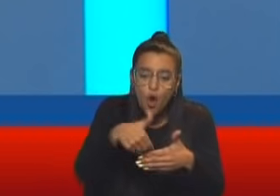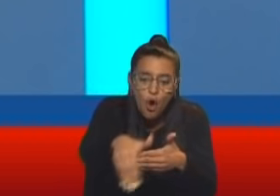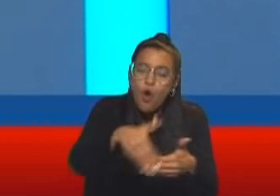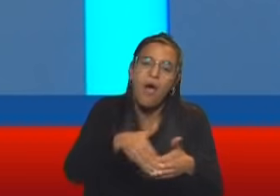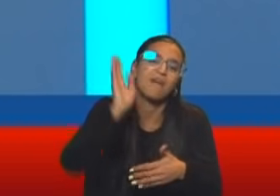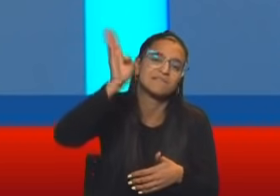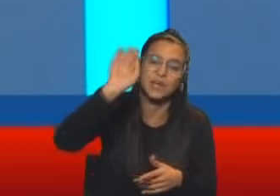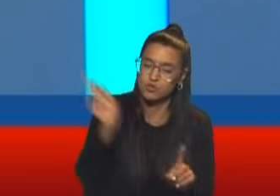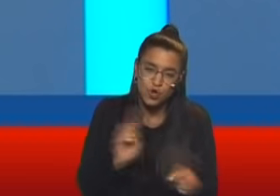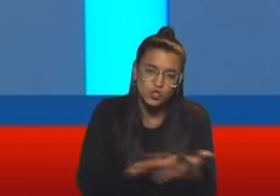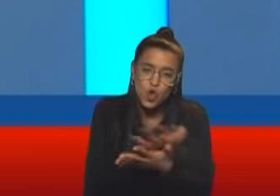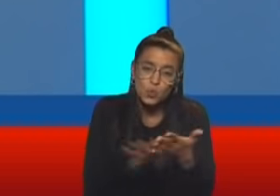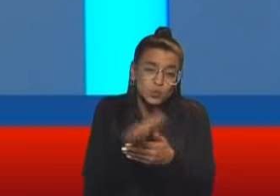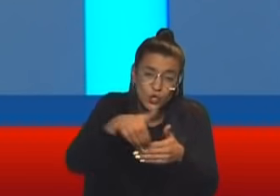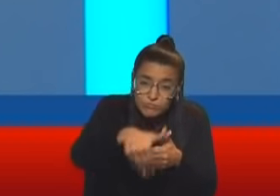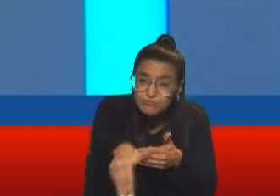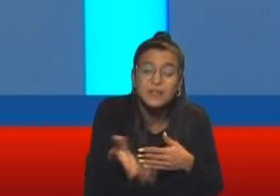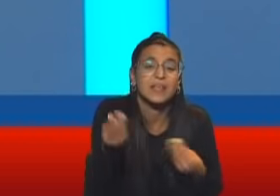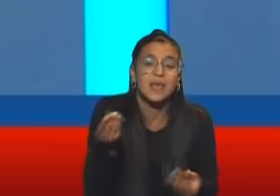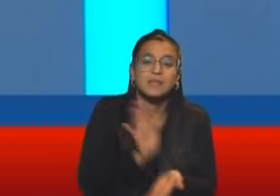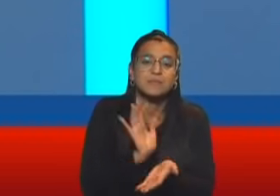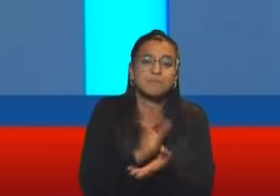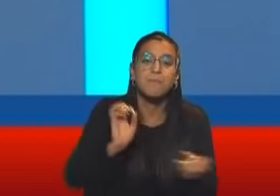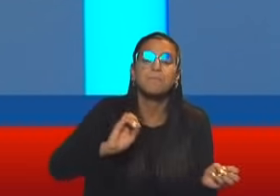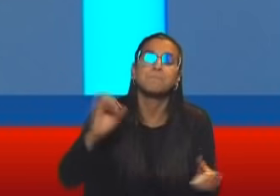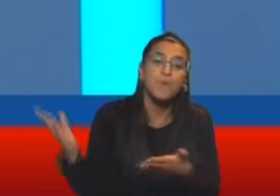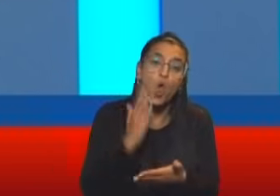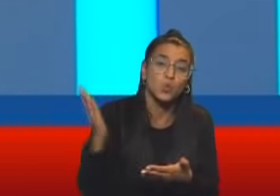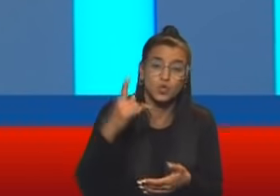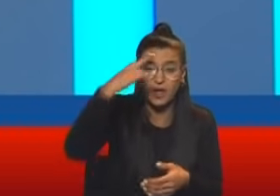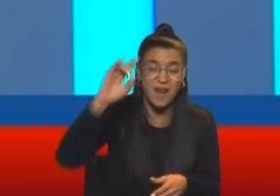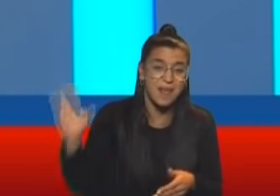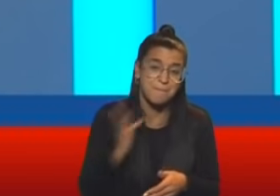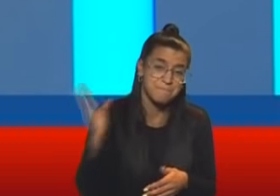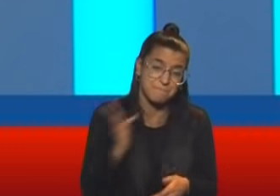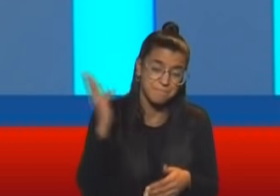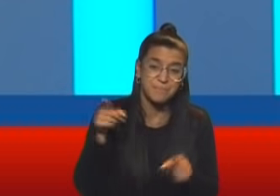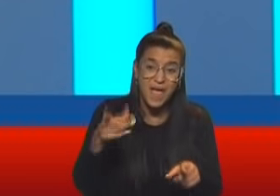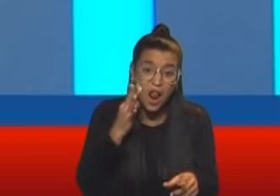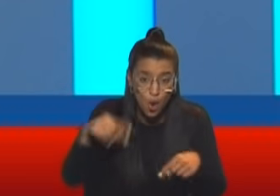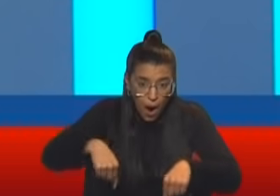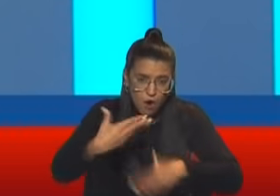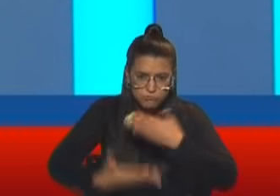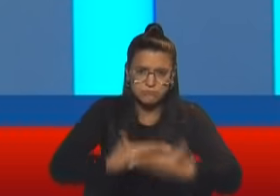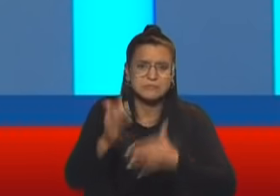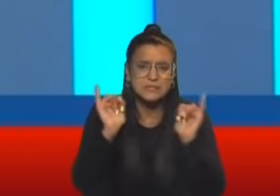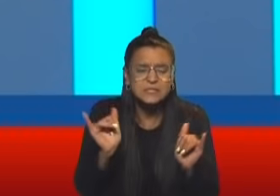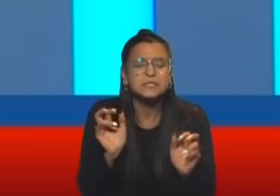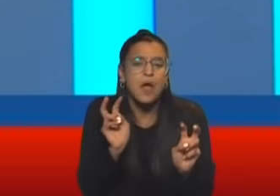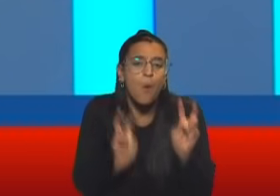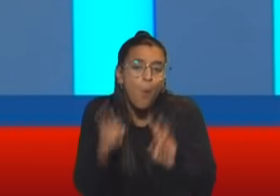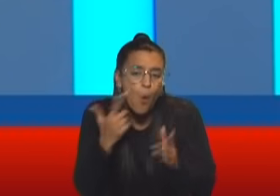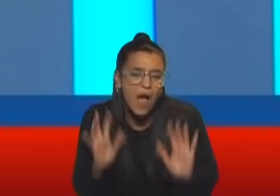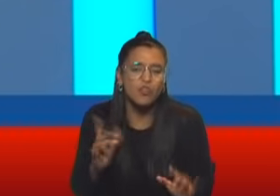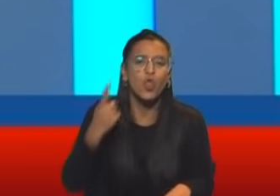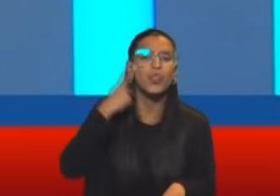largo plazo. La solución a largo plazo claramente es incrementar la producción de carne vacuna, algo que efectivamente se está llevando adelante, se está buscando